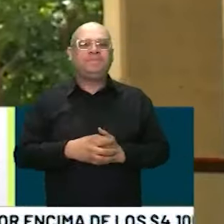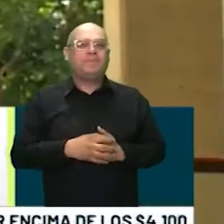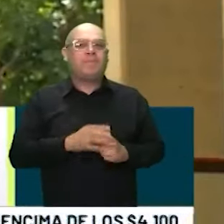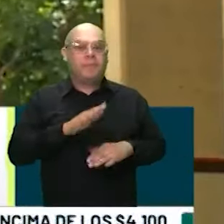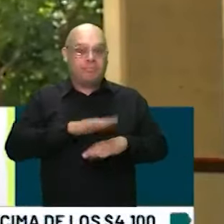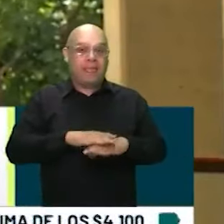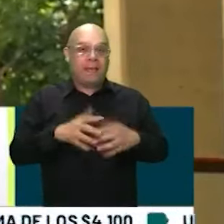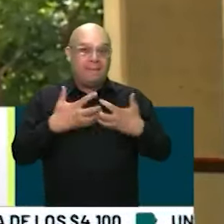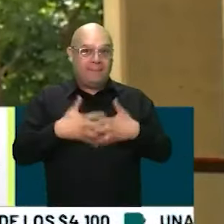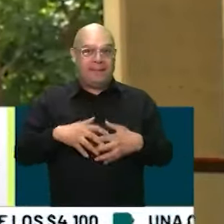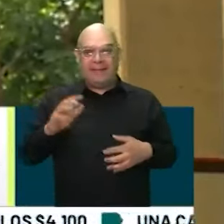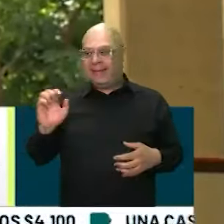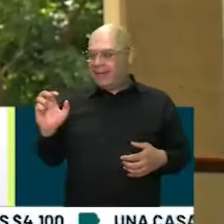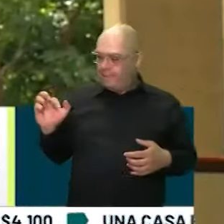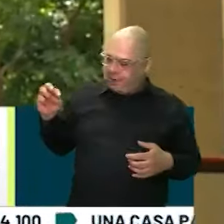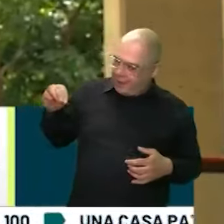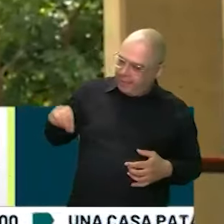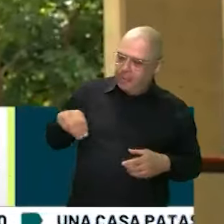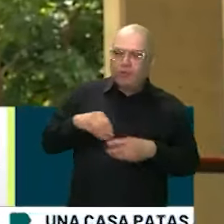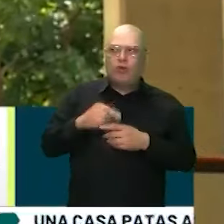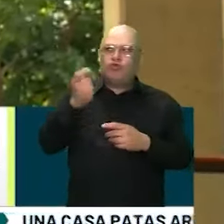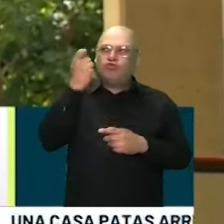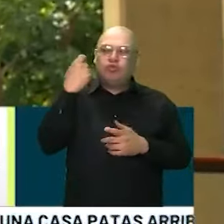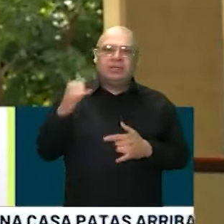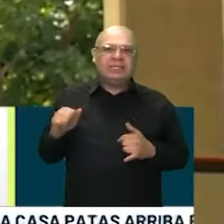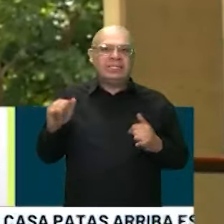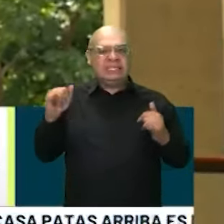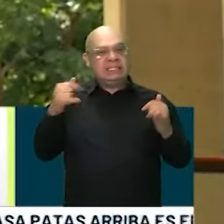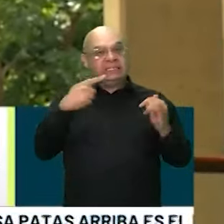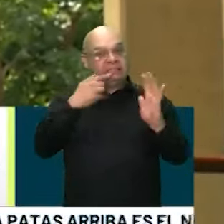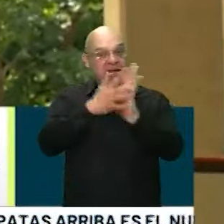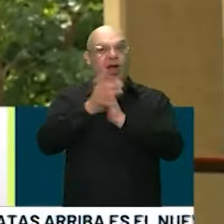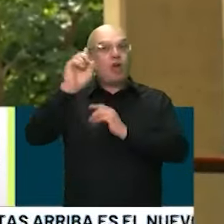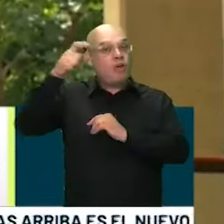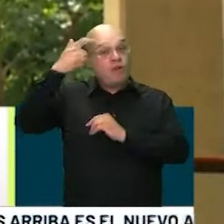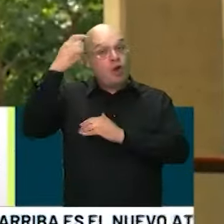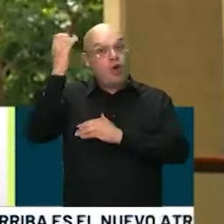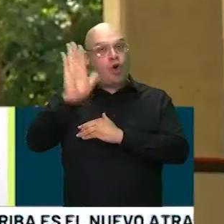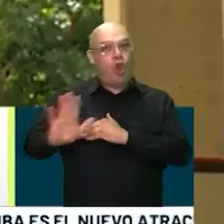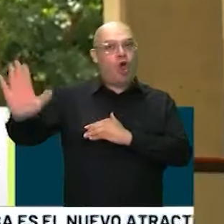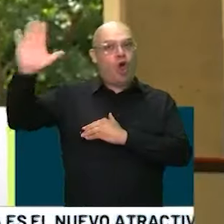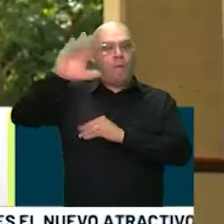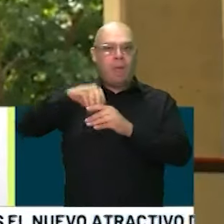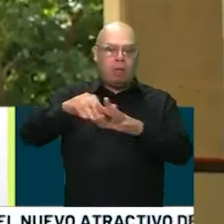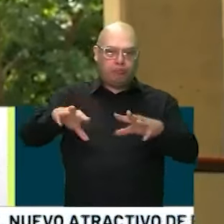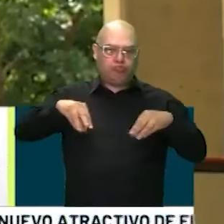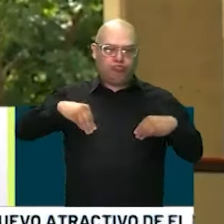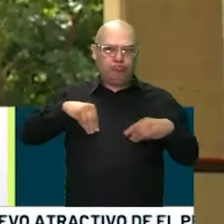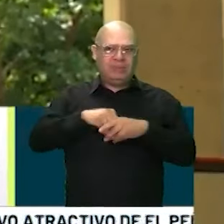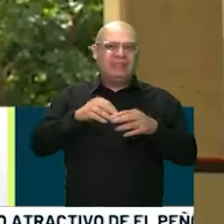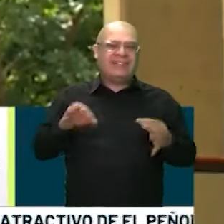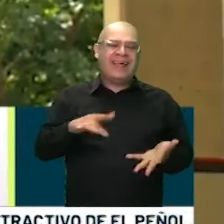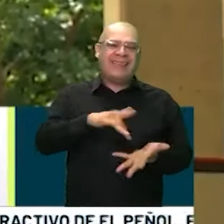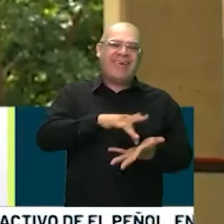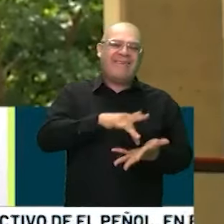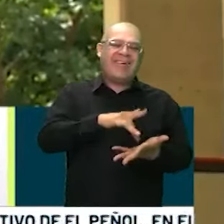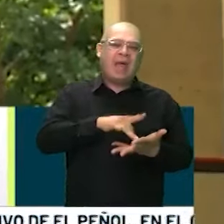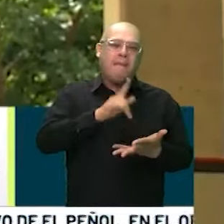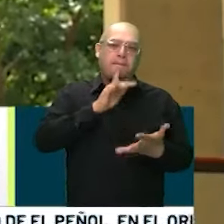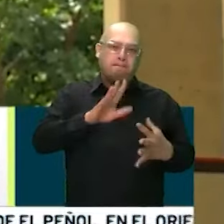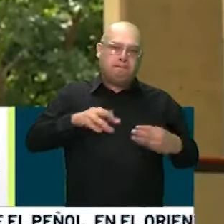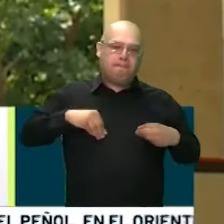Públicas de Medellín hace unos días se celebró la decisión del gobierno nacional de asumir esas deudas que tiene por el cargo